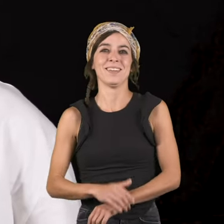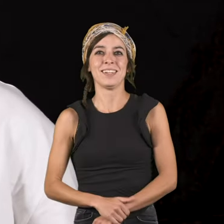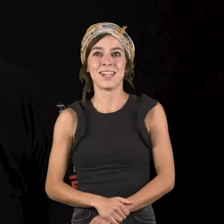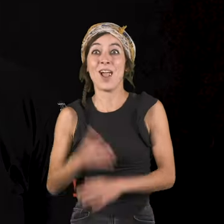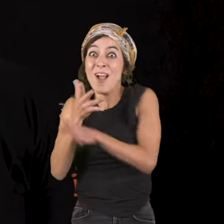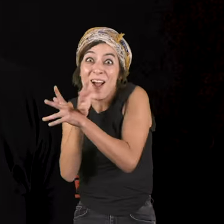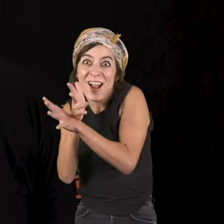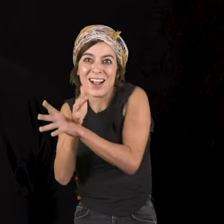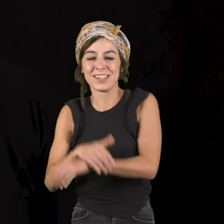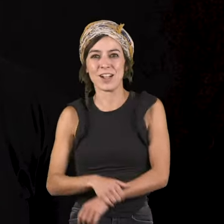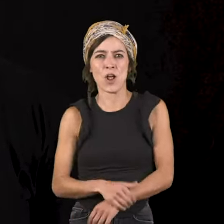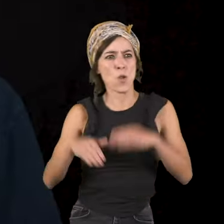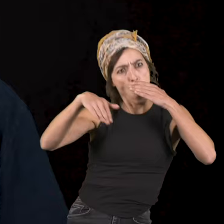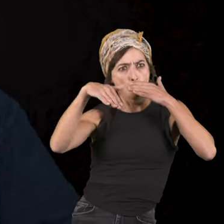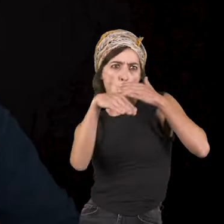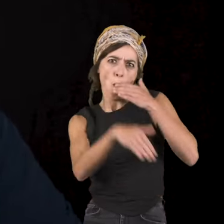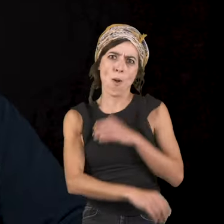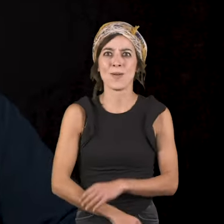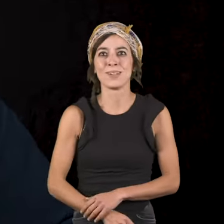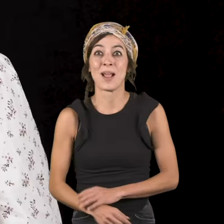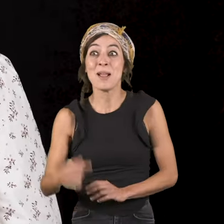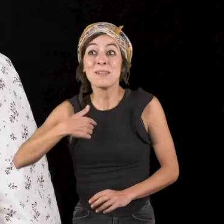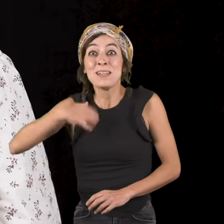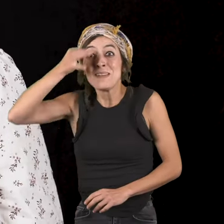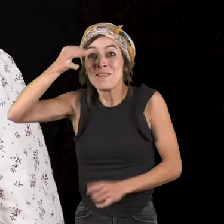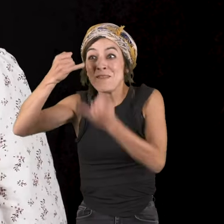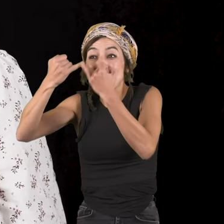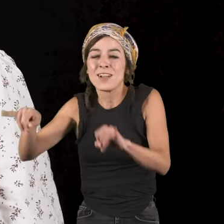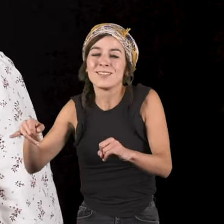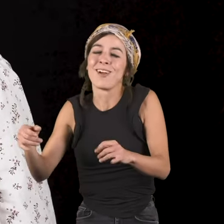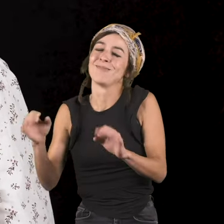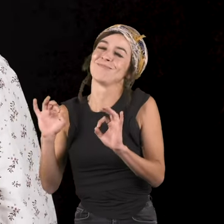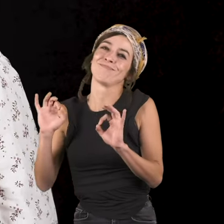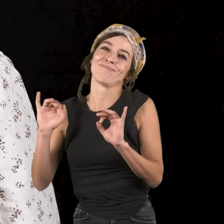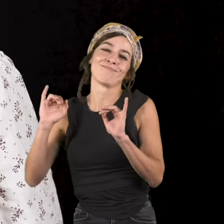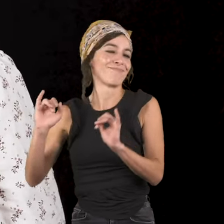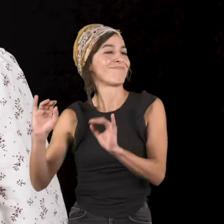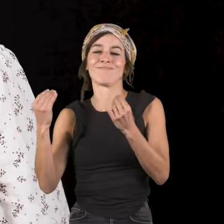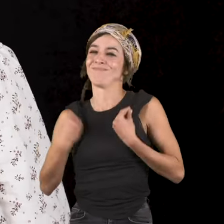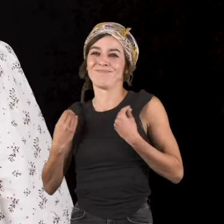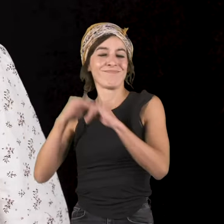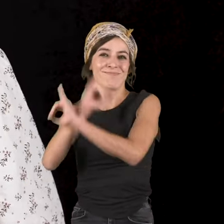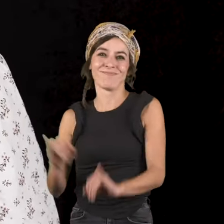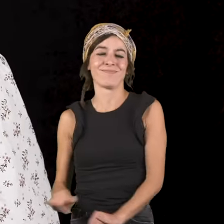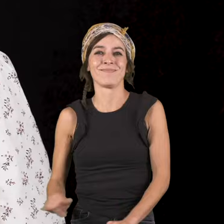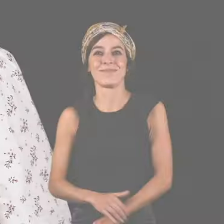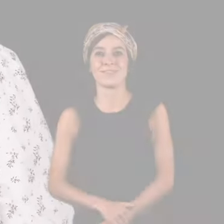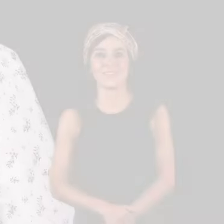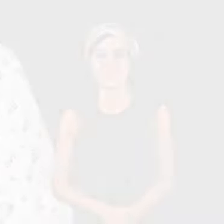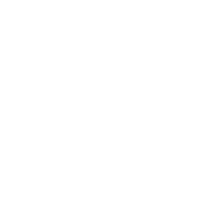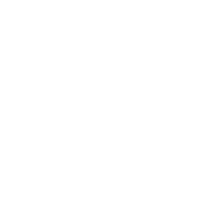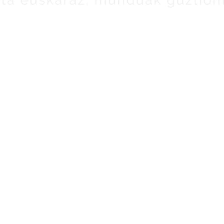domingi. Joraztea. Rapeatzea. Nire herriko festak hori da bizipoza.